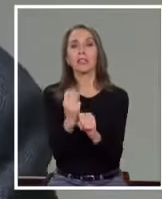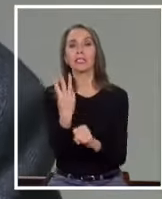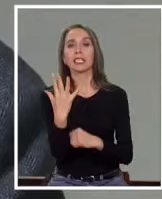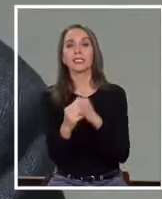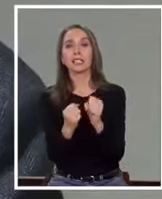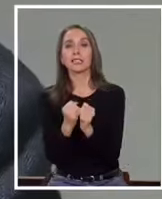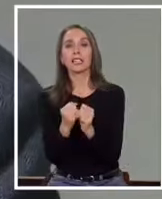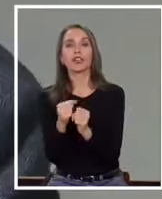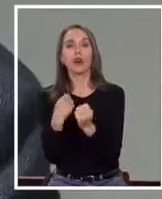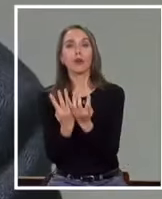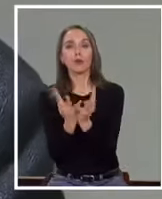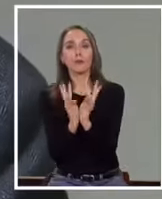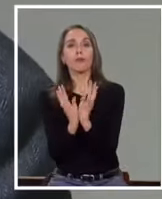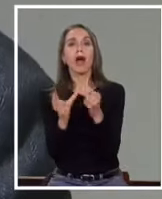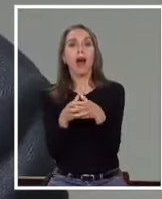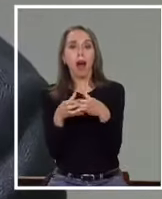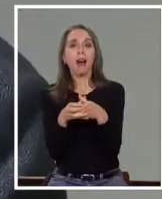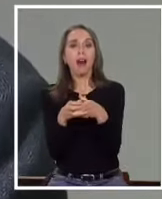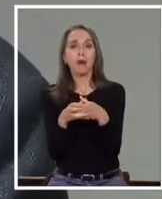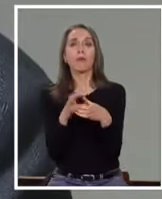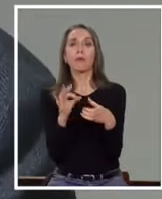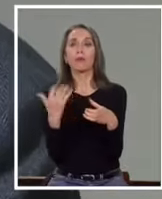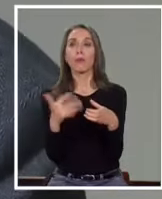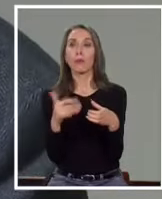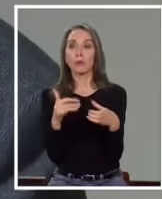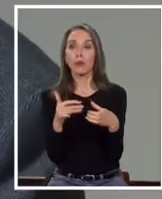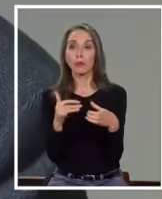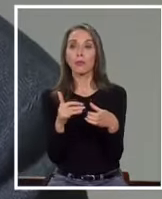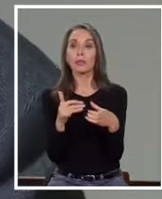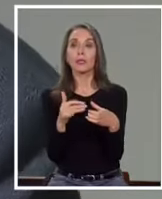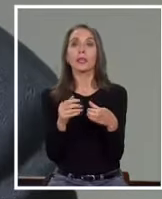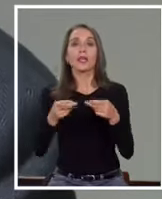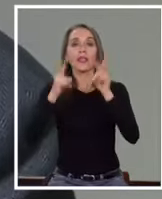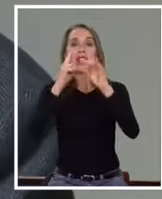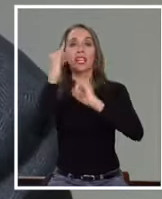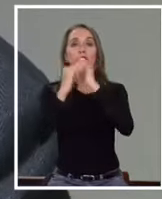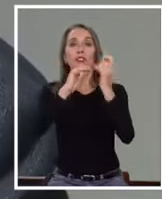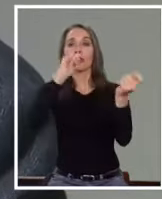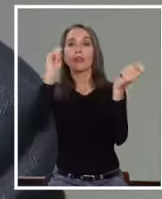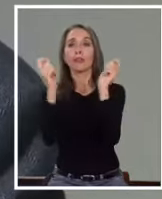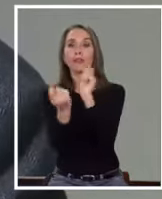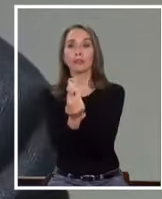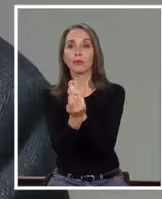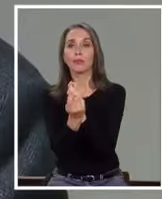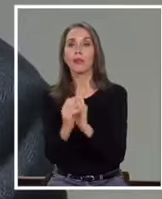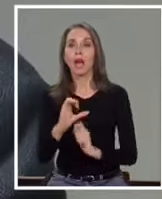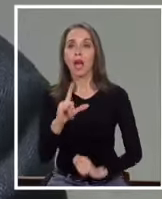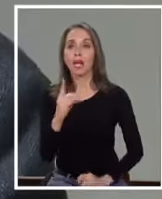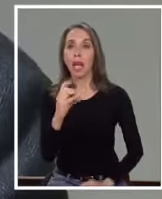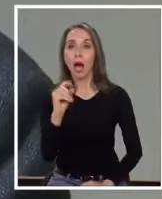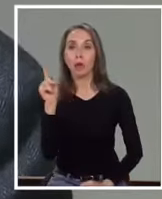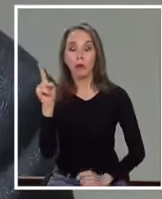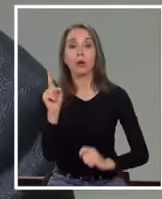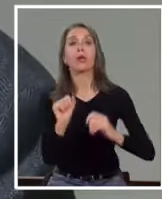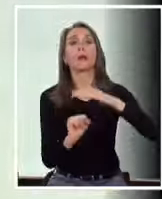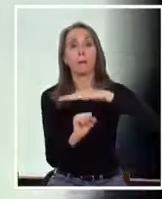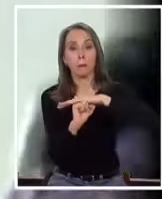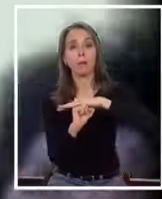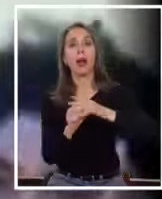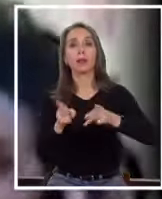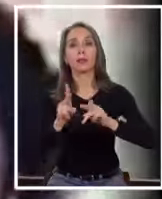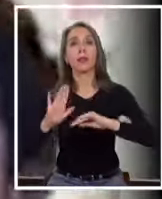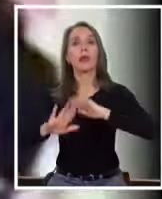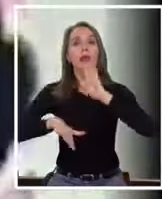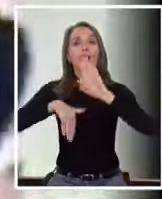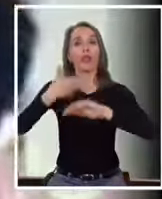y formamos un equipo realmente muy importante que transformó el derecho internacional. Y Claudio fue uno de los pilares de ello.